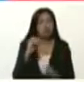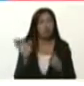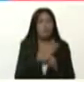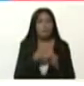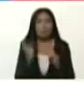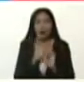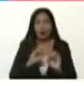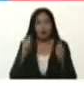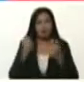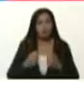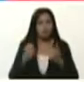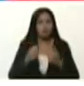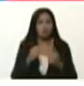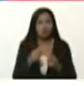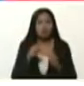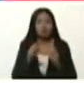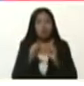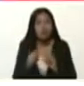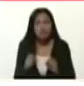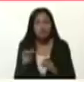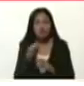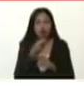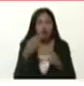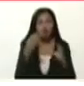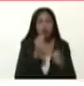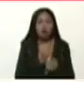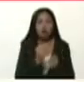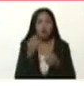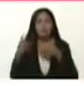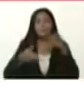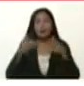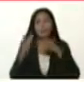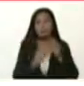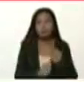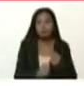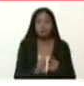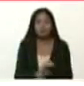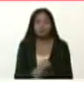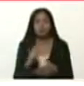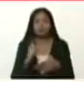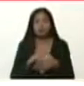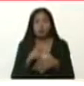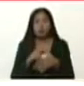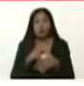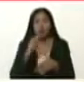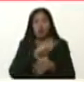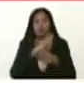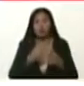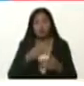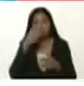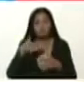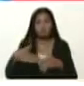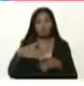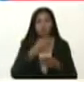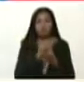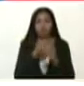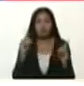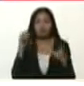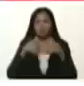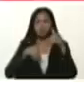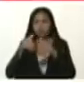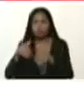guarimba y avanzar contra la delincuencia. Y en quinto lugar, el poder popular y la democracia protagónica, todo